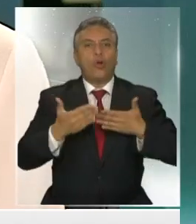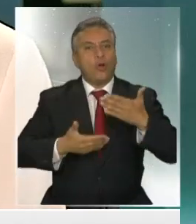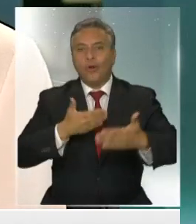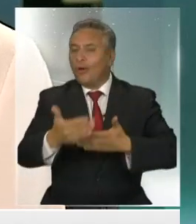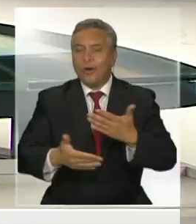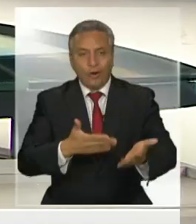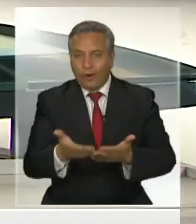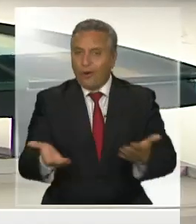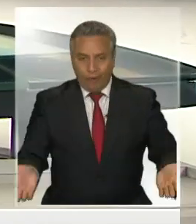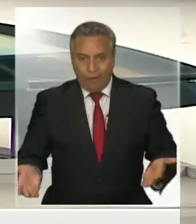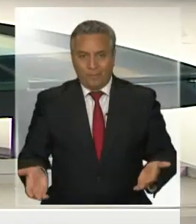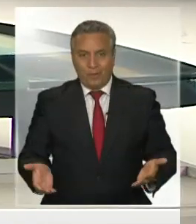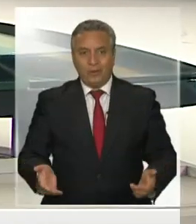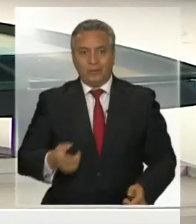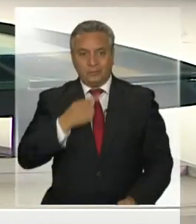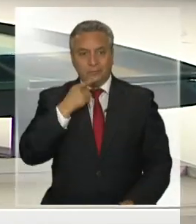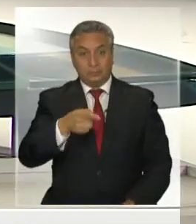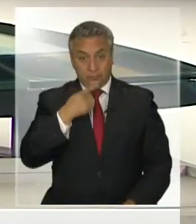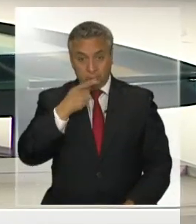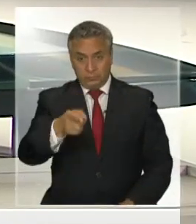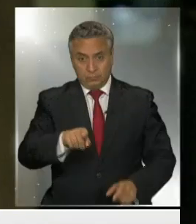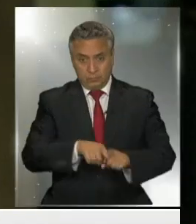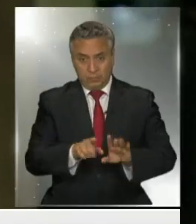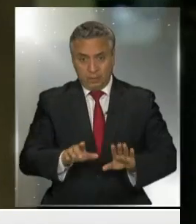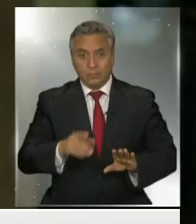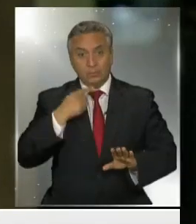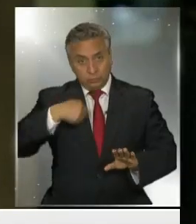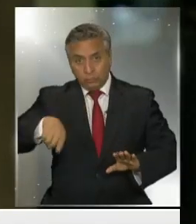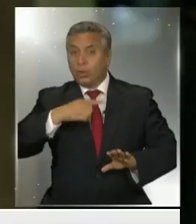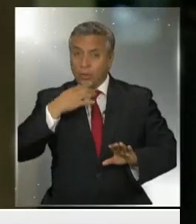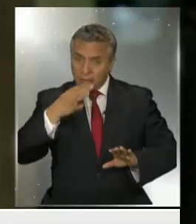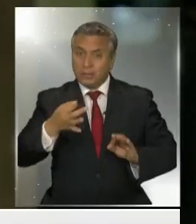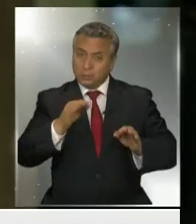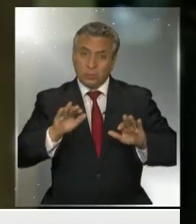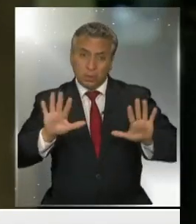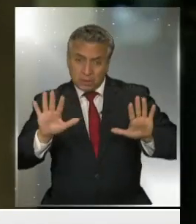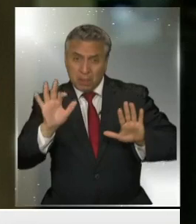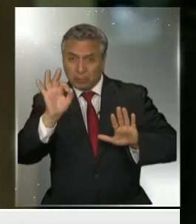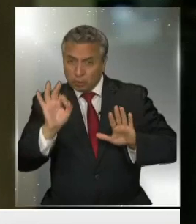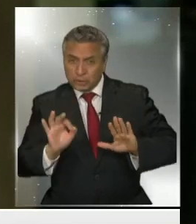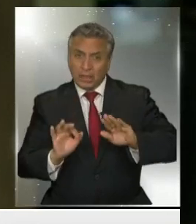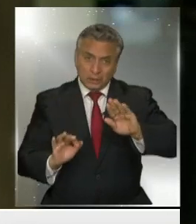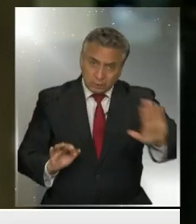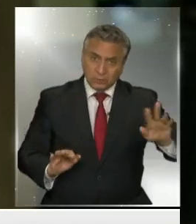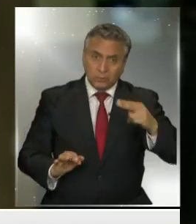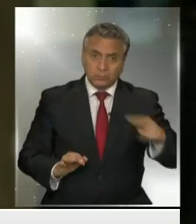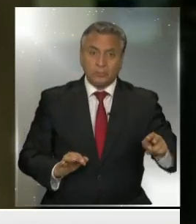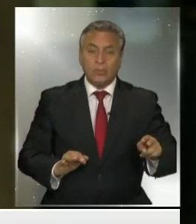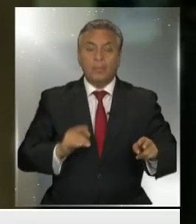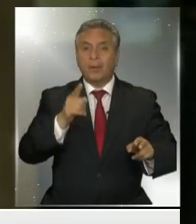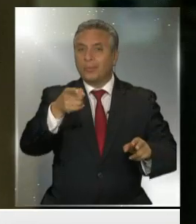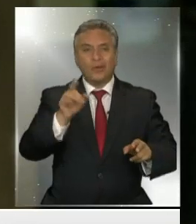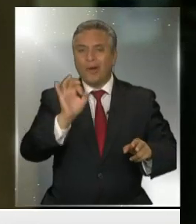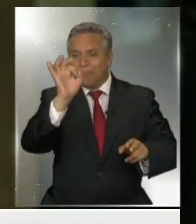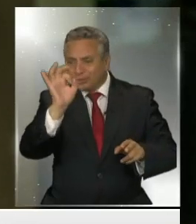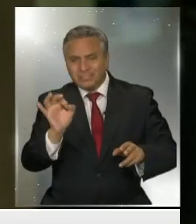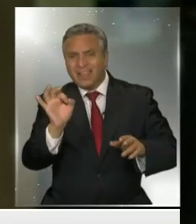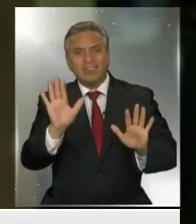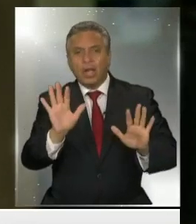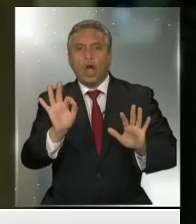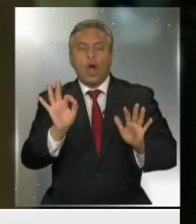yo sé cuáles son nunca hay que estar un 10% nosotros planteado un 10 por ciento pero más que que el porcentaje o el